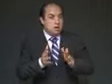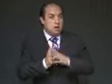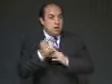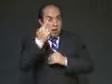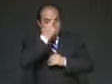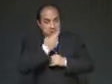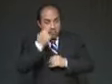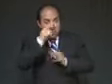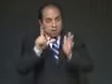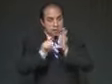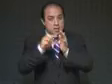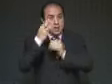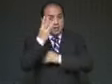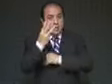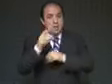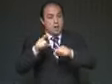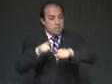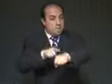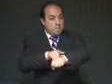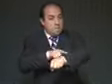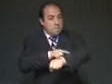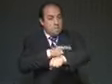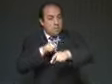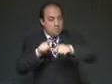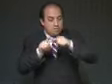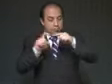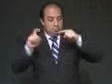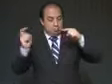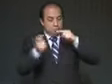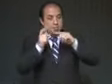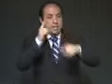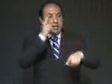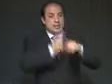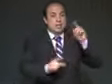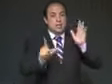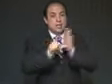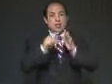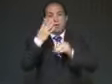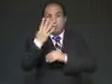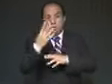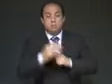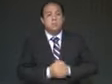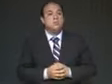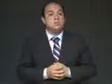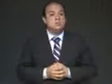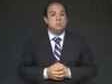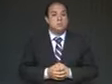estudios la línea 3 del Cablebus y ya quedará totalmente descartada la línea 4.